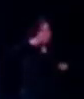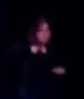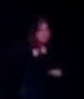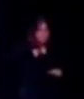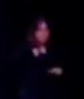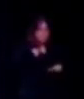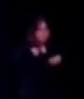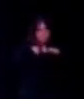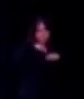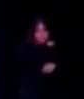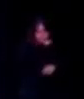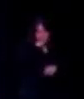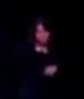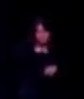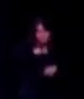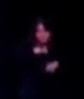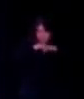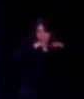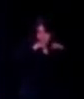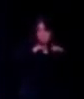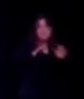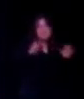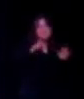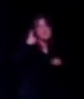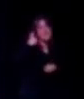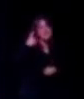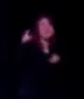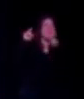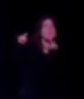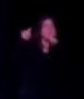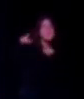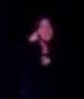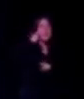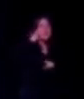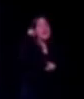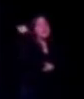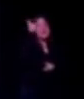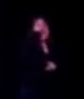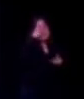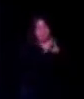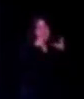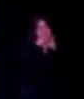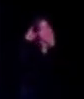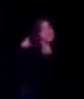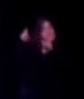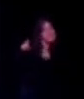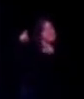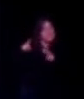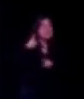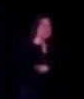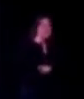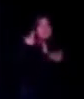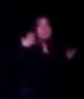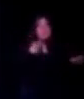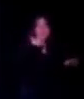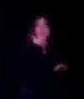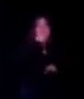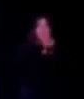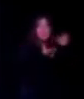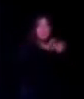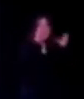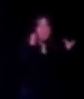tenemos que hacer? Pues que Luis tenga mejores habilidades para conseguir tener amigos significativos. ¿Cómo? Pues vamos a hacer un grupo de habilidades sociales.